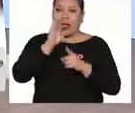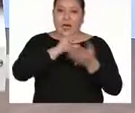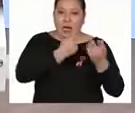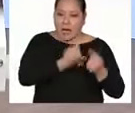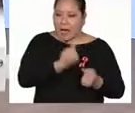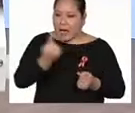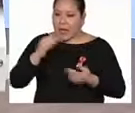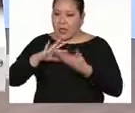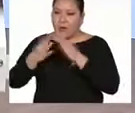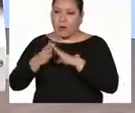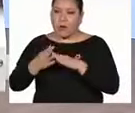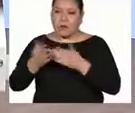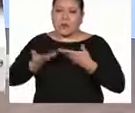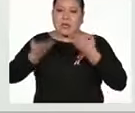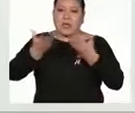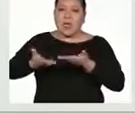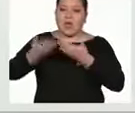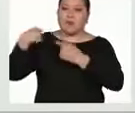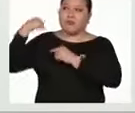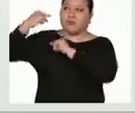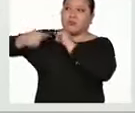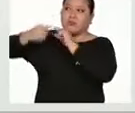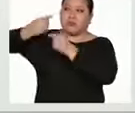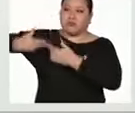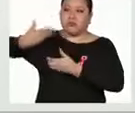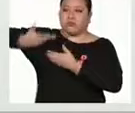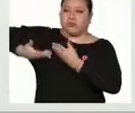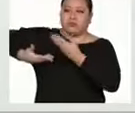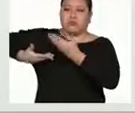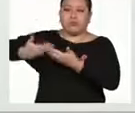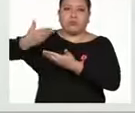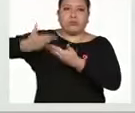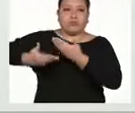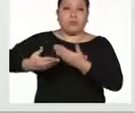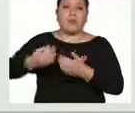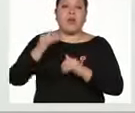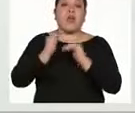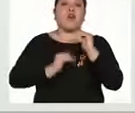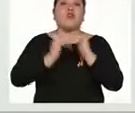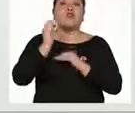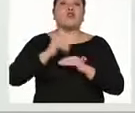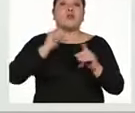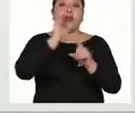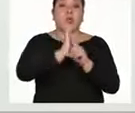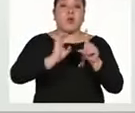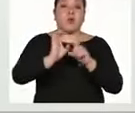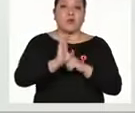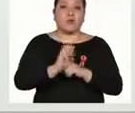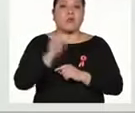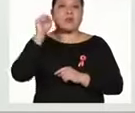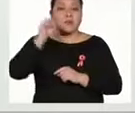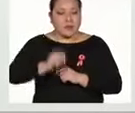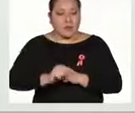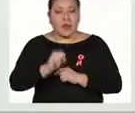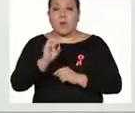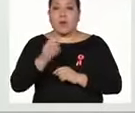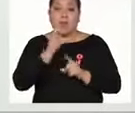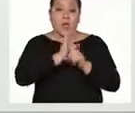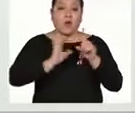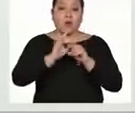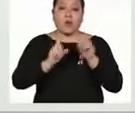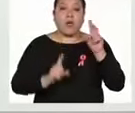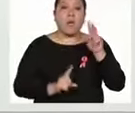generación para construir nuestra cultura. Exacto, porque ninguna cultura aparece de la noche a la